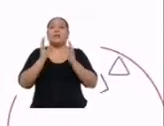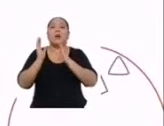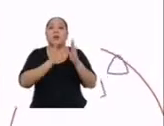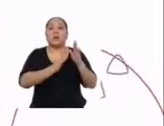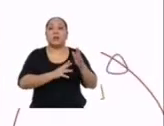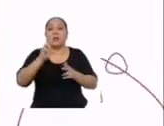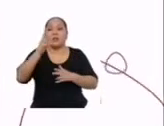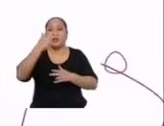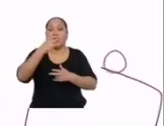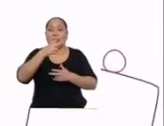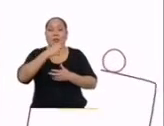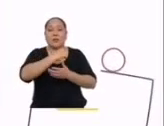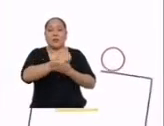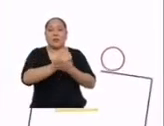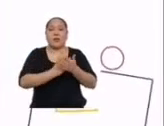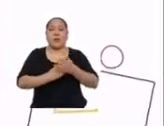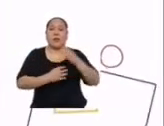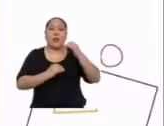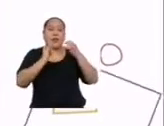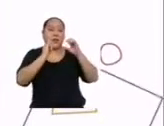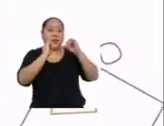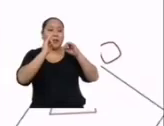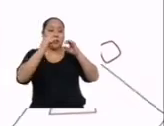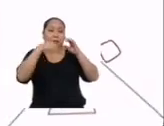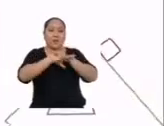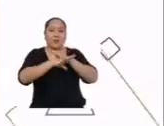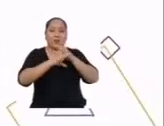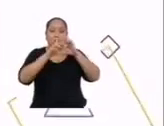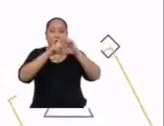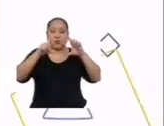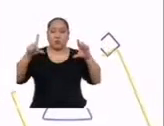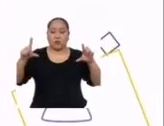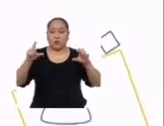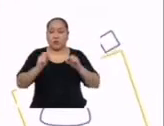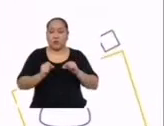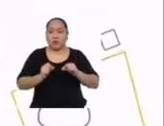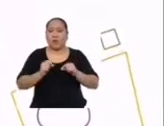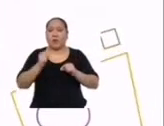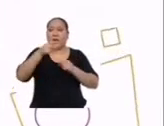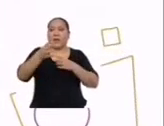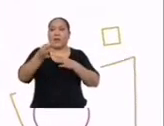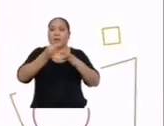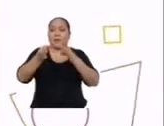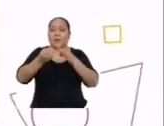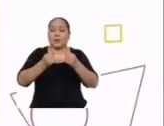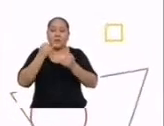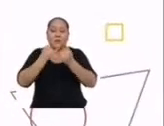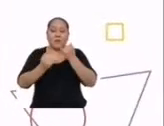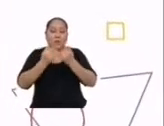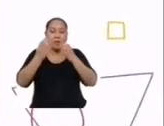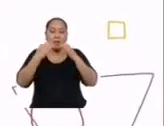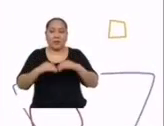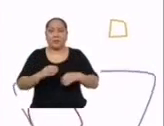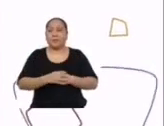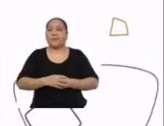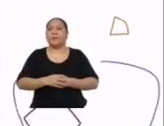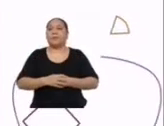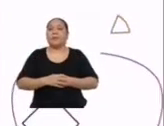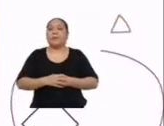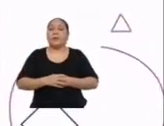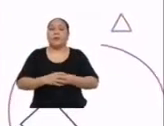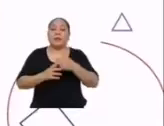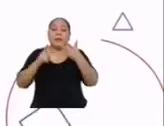partes. La introducción, el desarrollo y la conclusión. Así es, un texto expositivo tiene 3